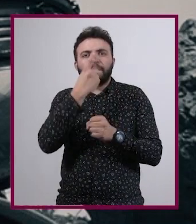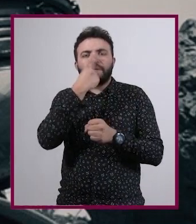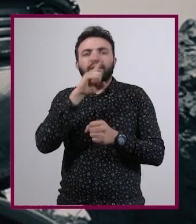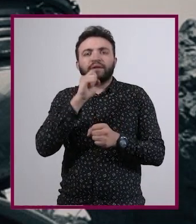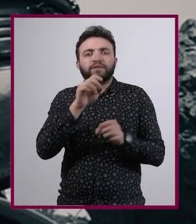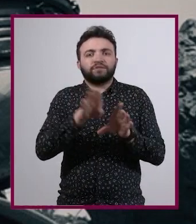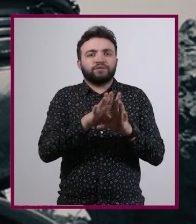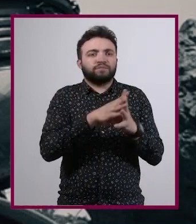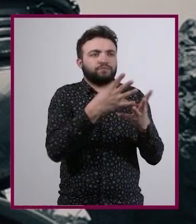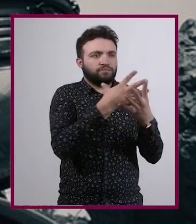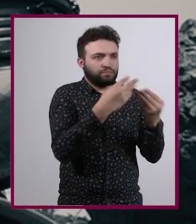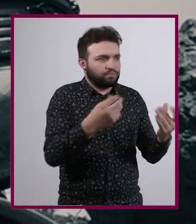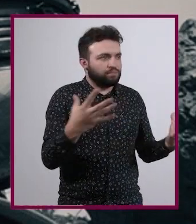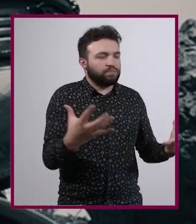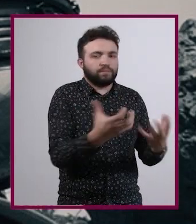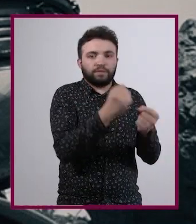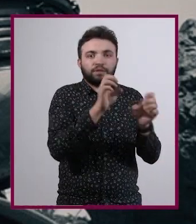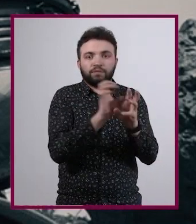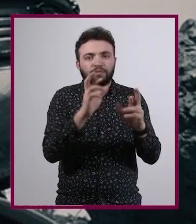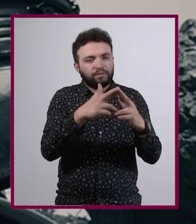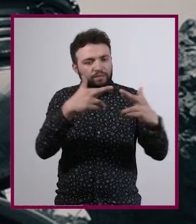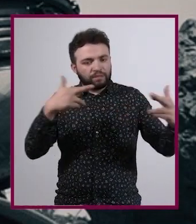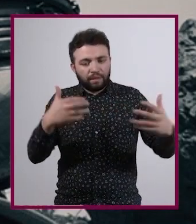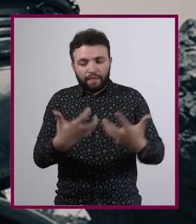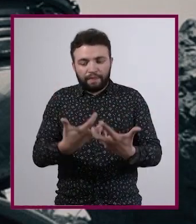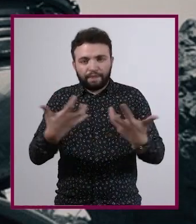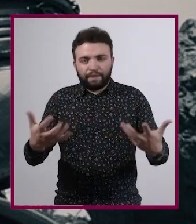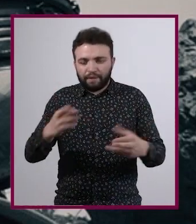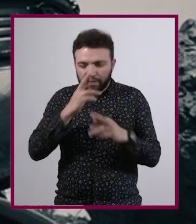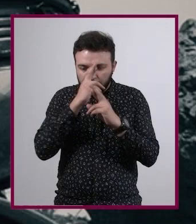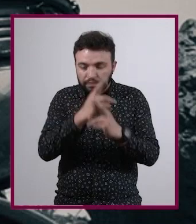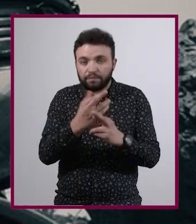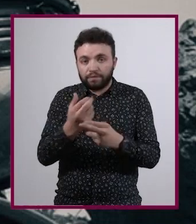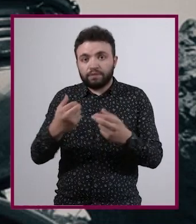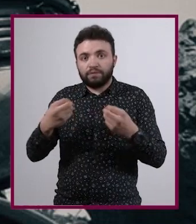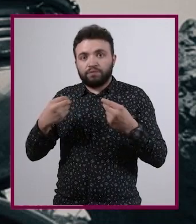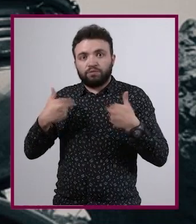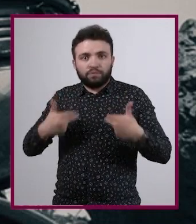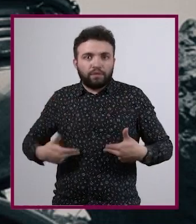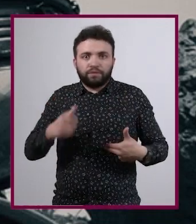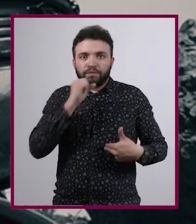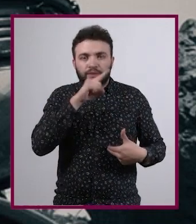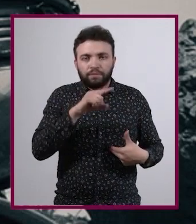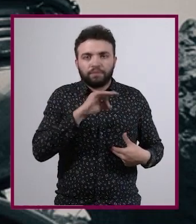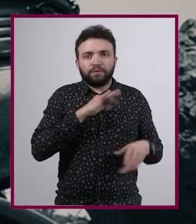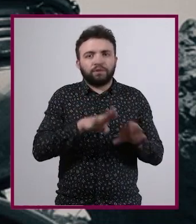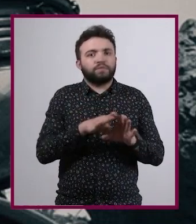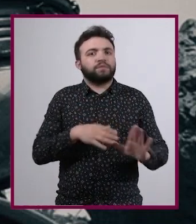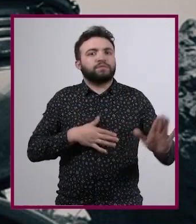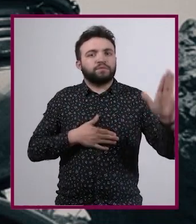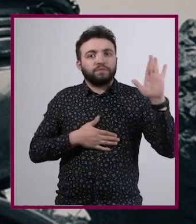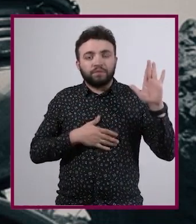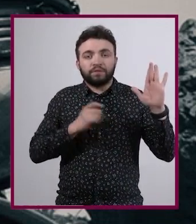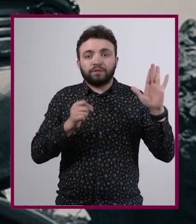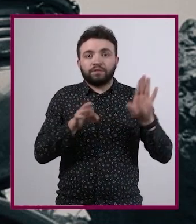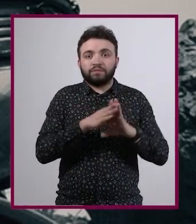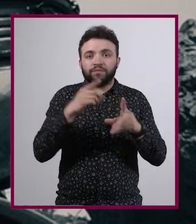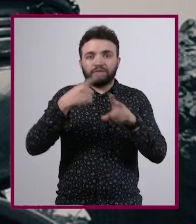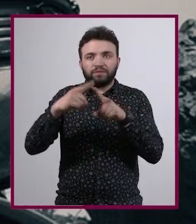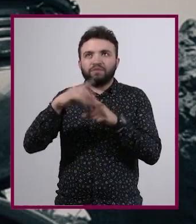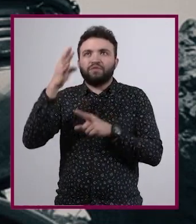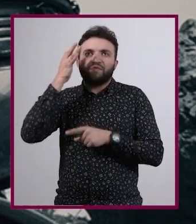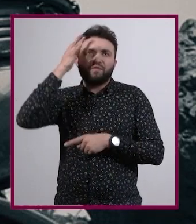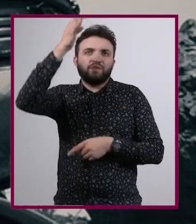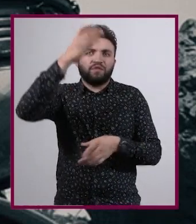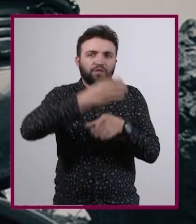y reinventar los lazos de reciprocidad con la tierra y otros seres humanos, y nos provee de ciertos medios con los que podemos imaginar horizontes transformativos